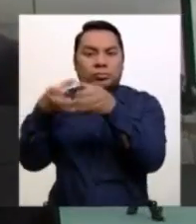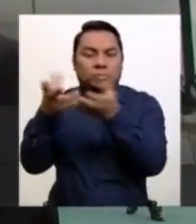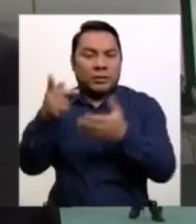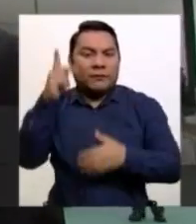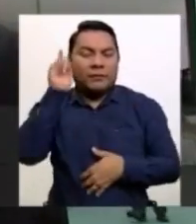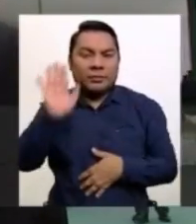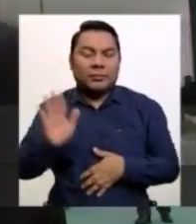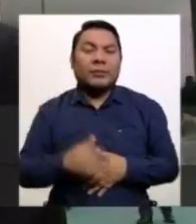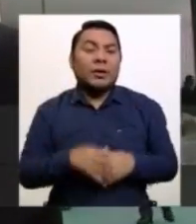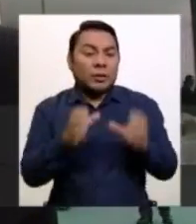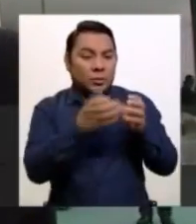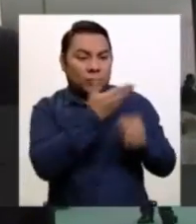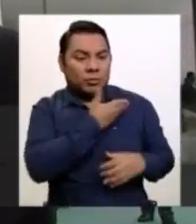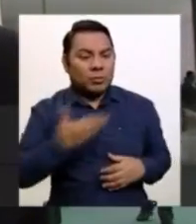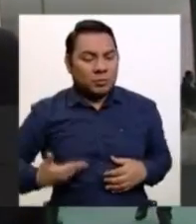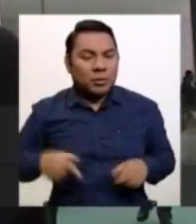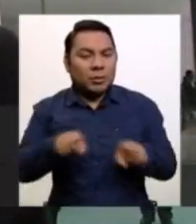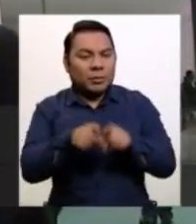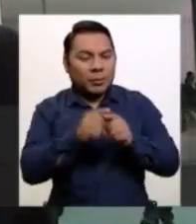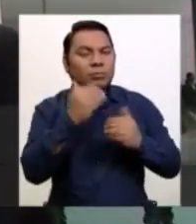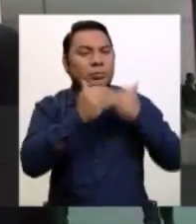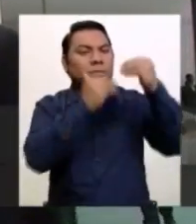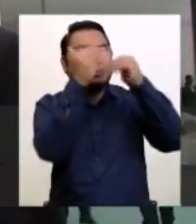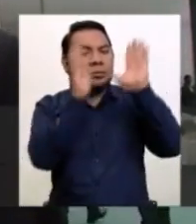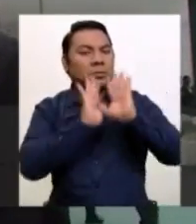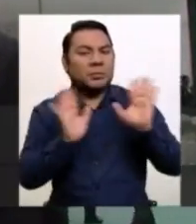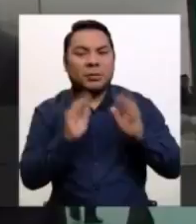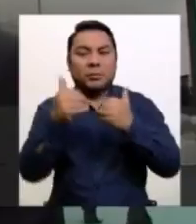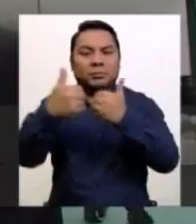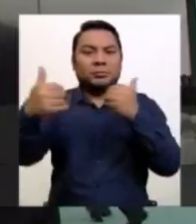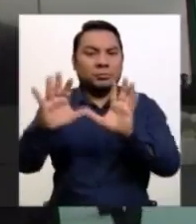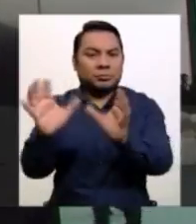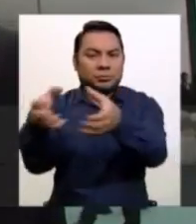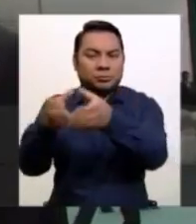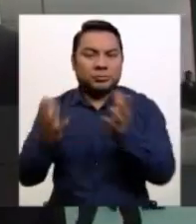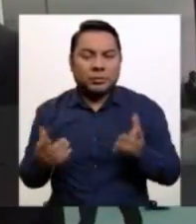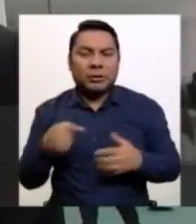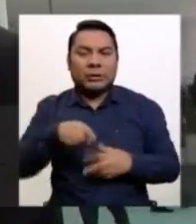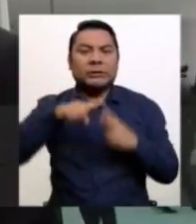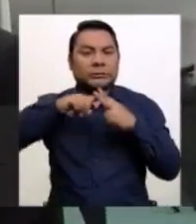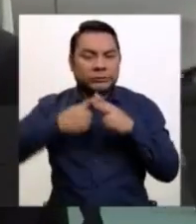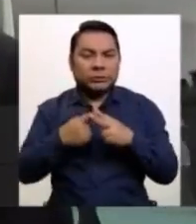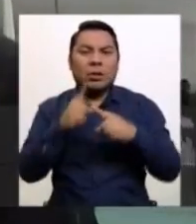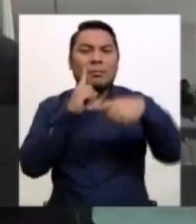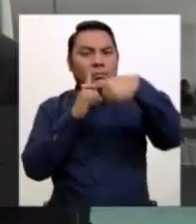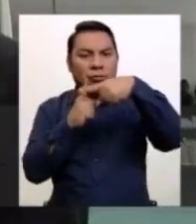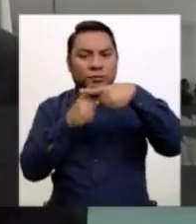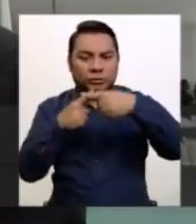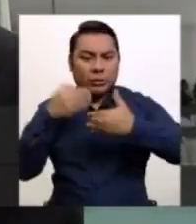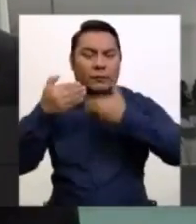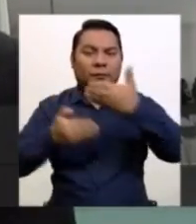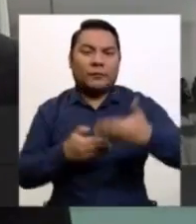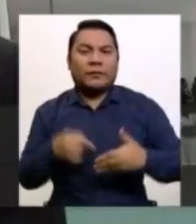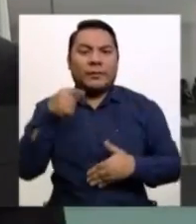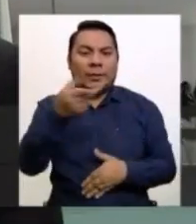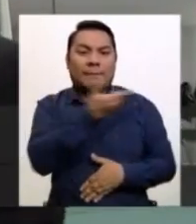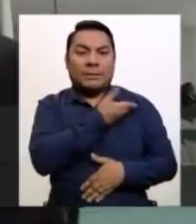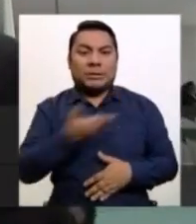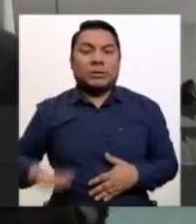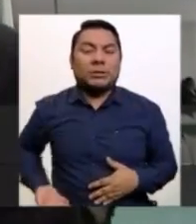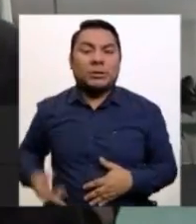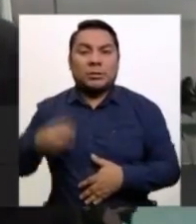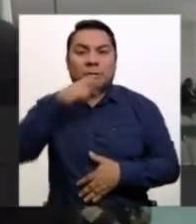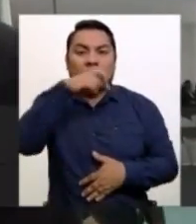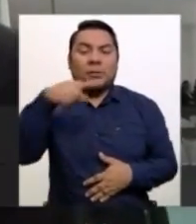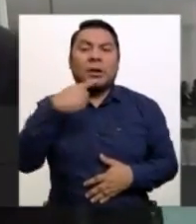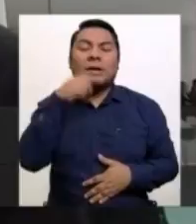el Ejecutivo y la fuerza política que ha ganado el Legislativo. Es una iniciativa positiva y el presidente ha planteado